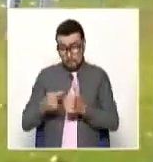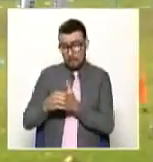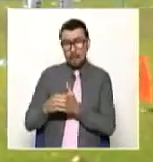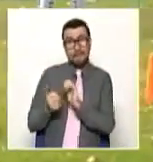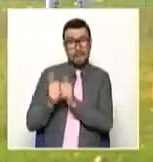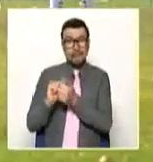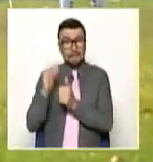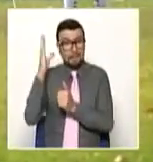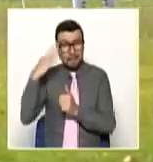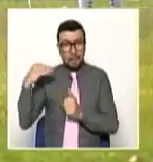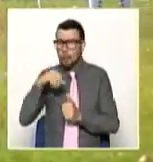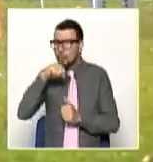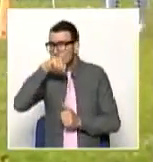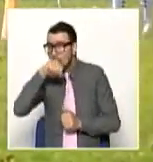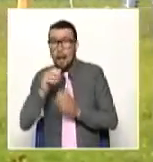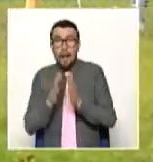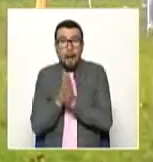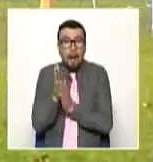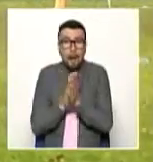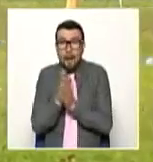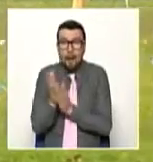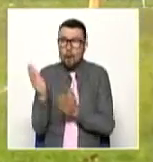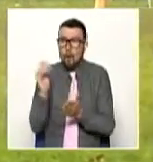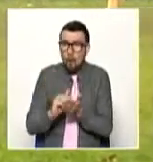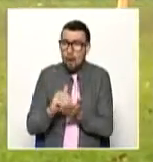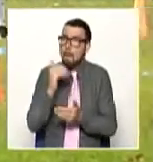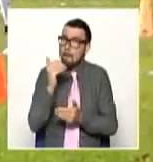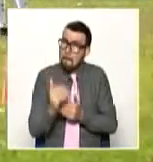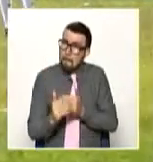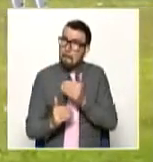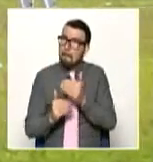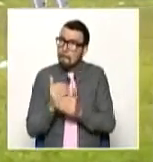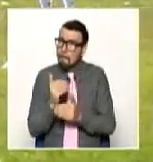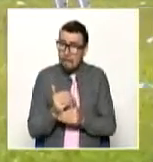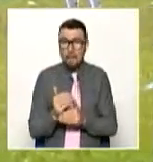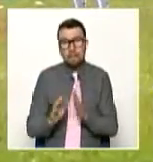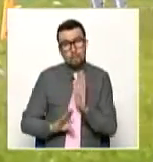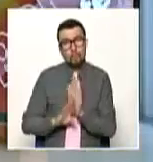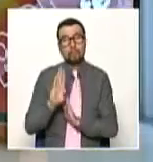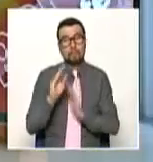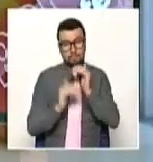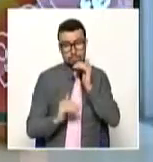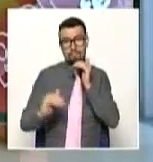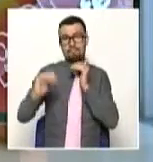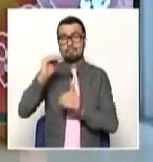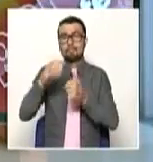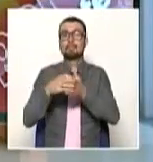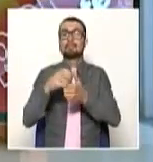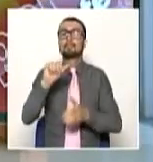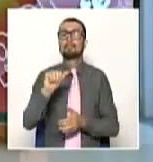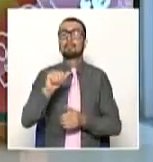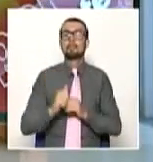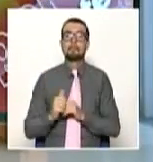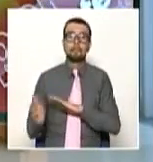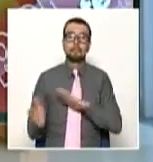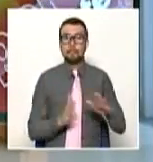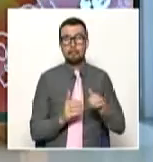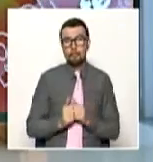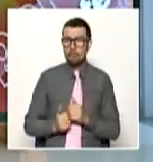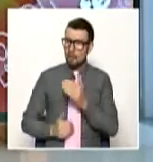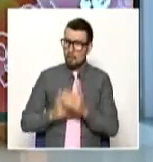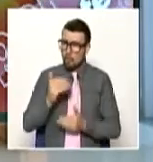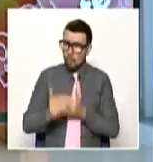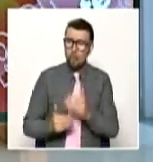los hinchas comienzan a creer en el equipo y se comienza a tejer el camino del ascenso. Avanza el proceso